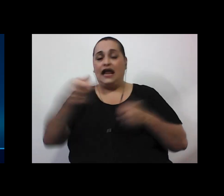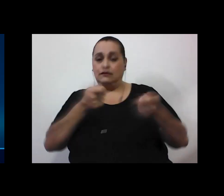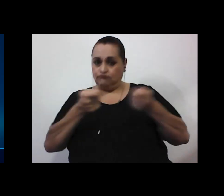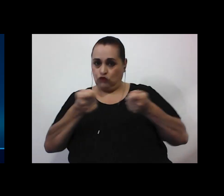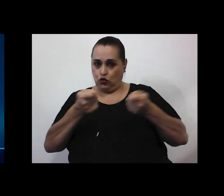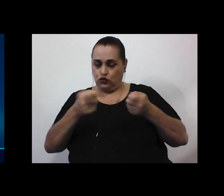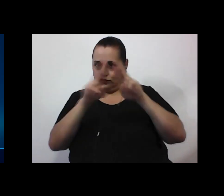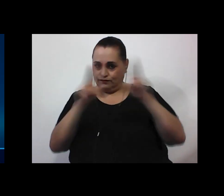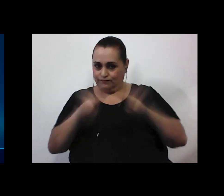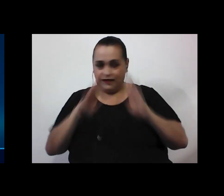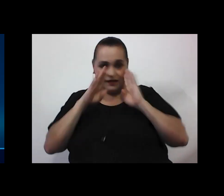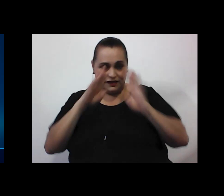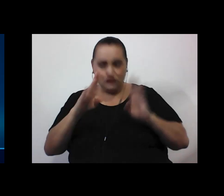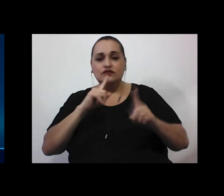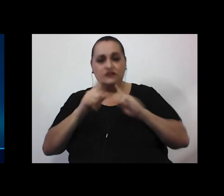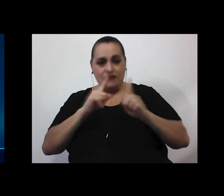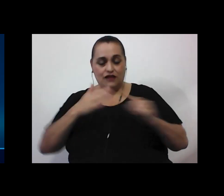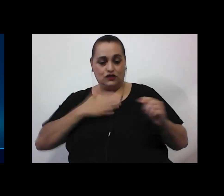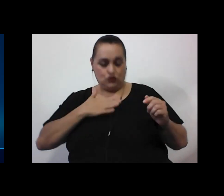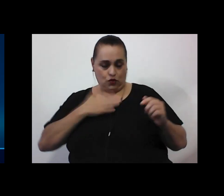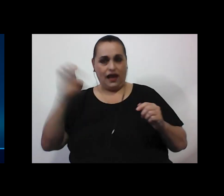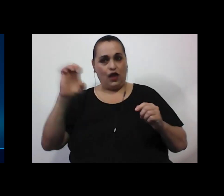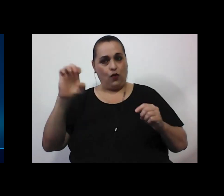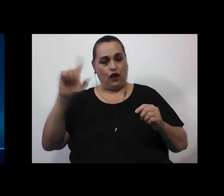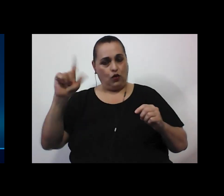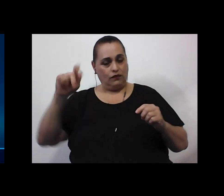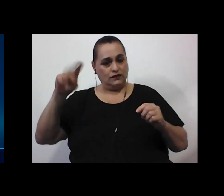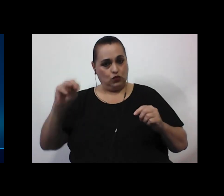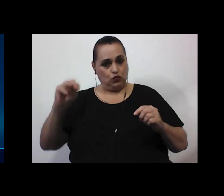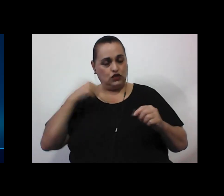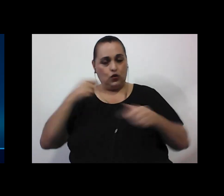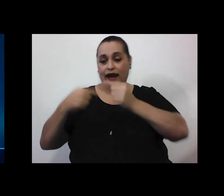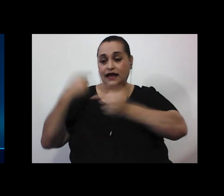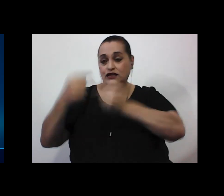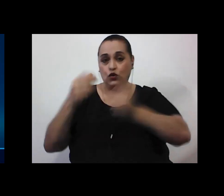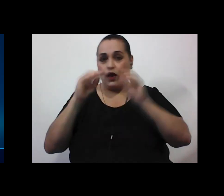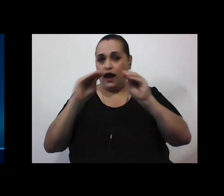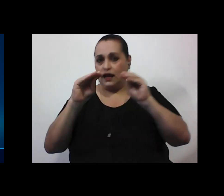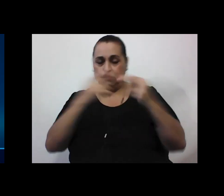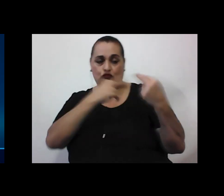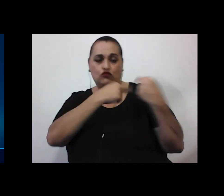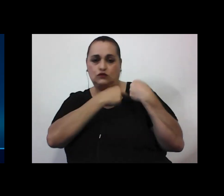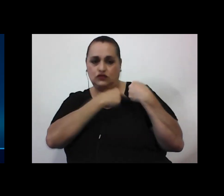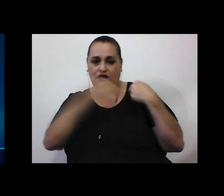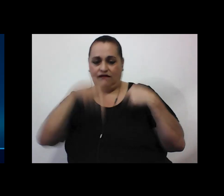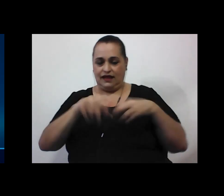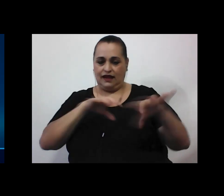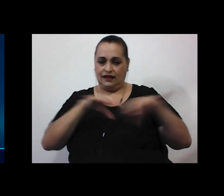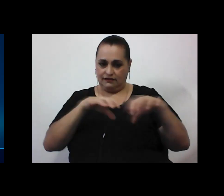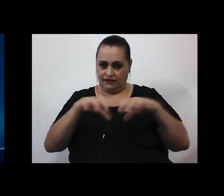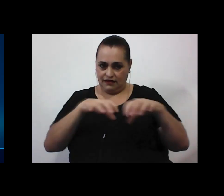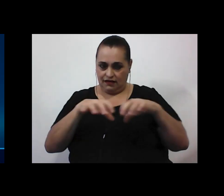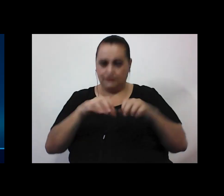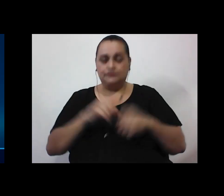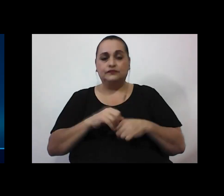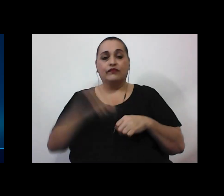chat, y mi persona, Eduardo López Murillo, como gestor académico responsable de la actividad. En